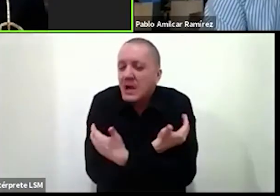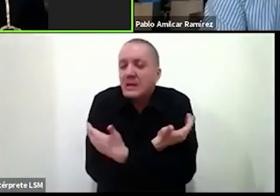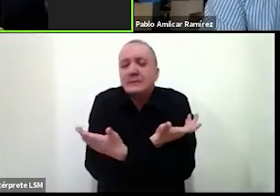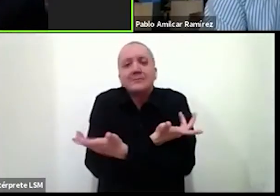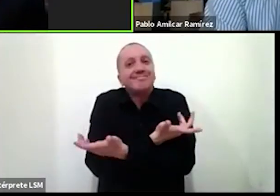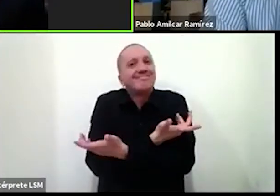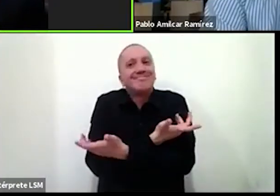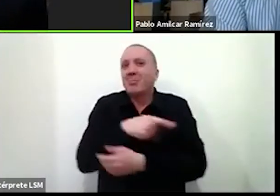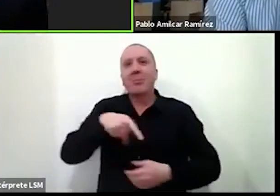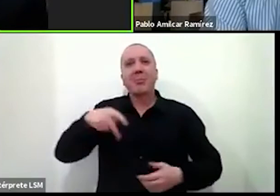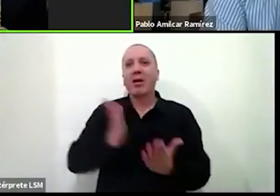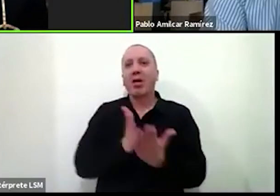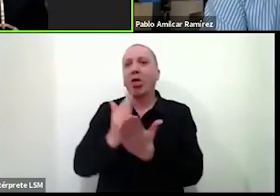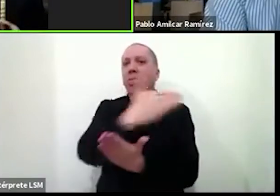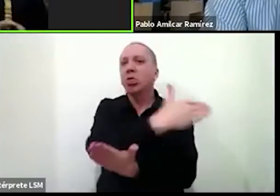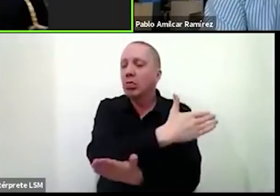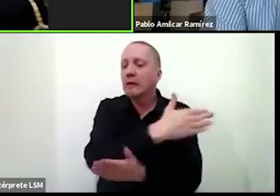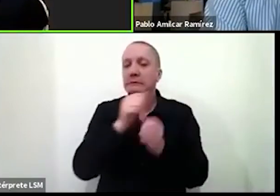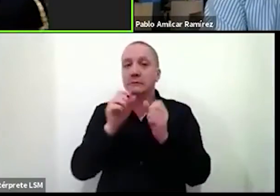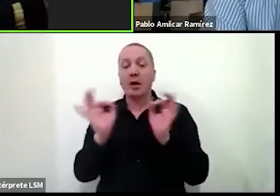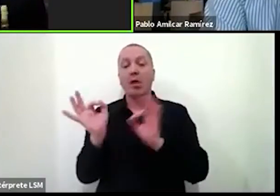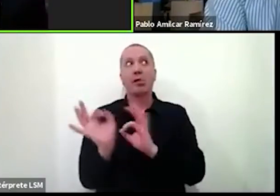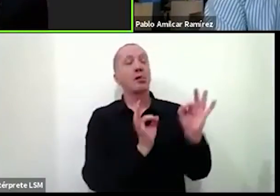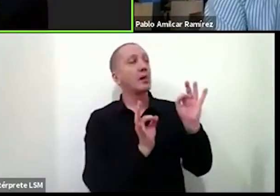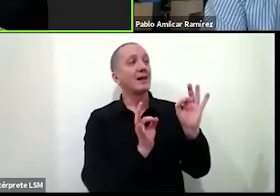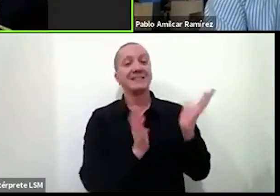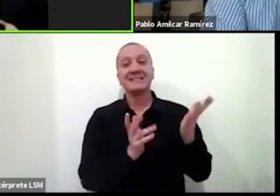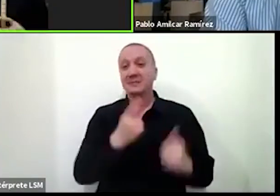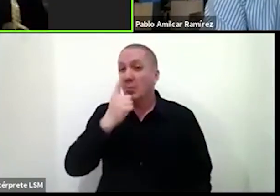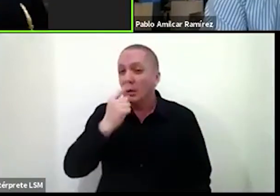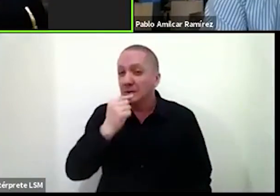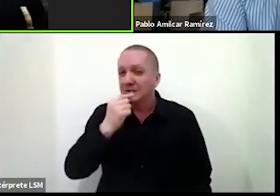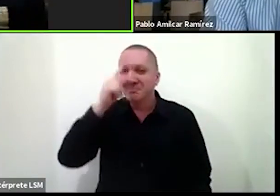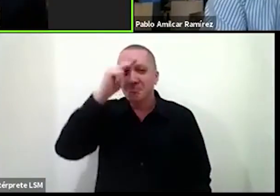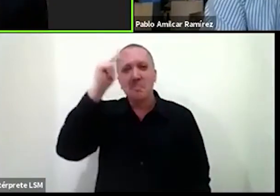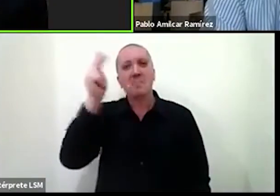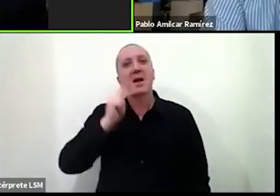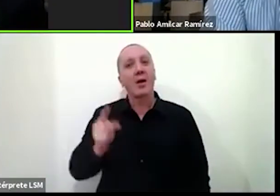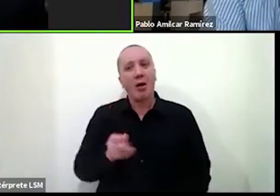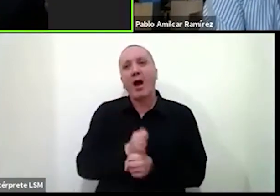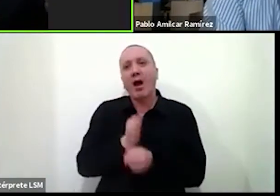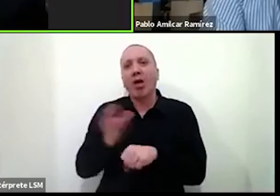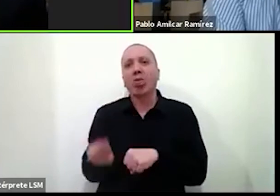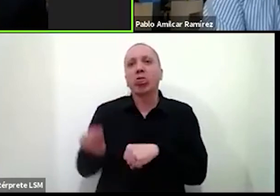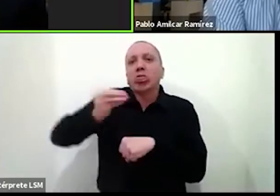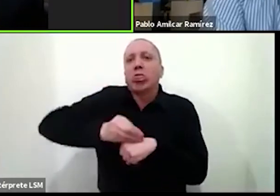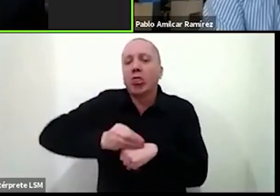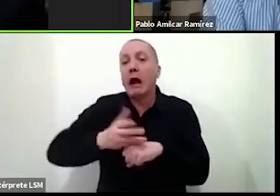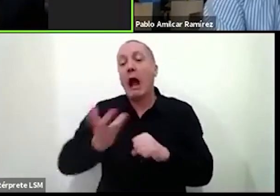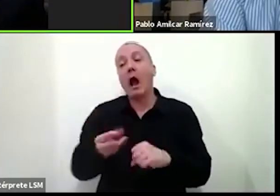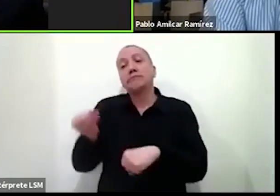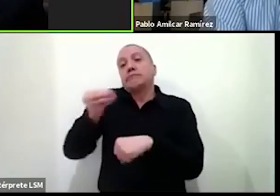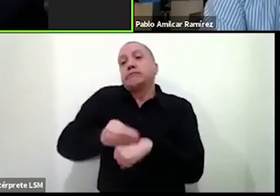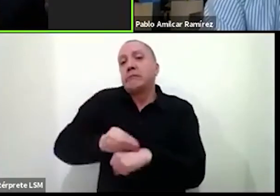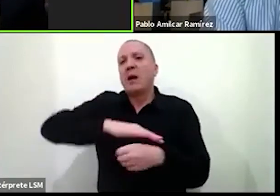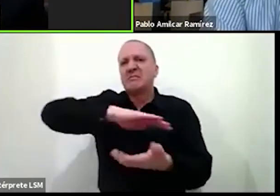va para otro lugar, y las fuerzas del orden, ni hablar, tienen la excusa ideal en este contexto para seguir